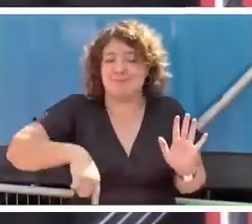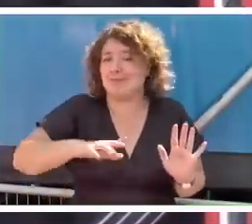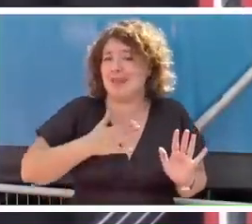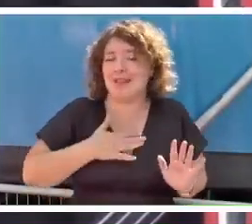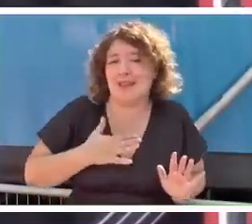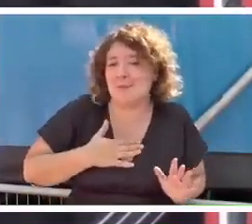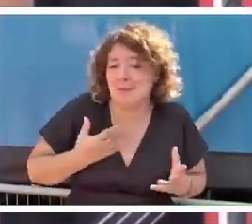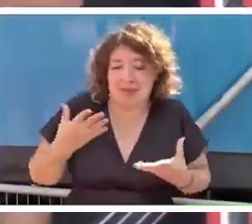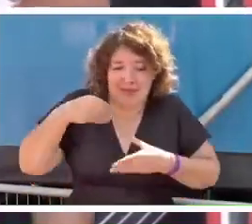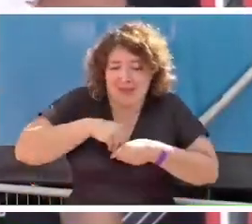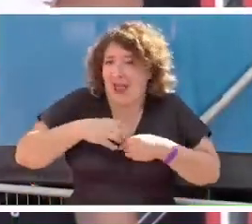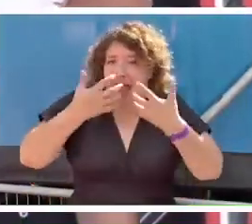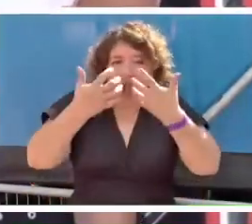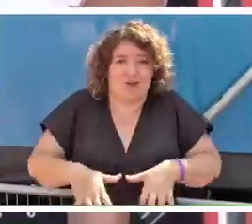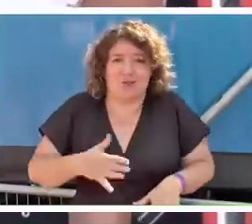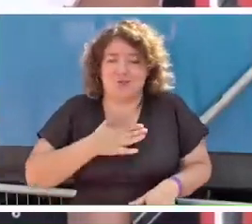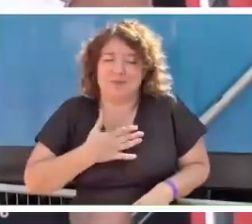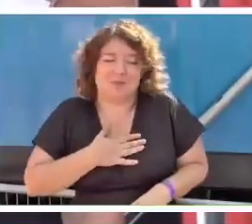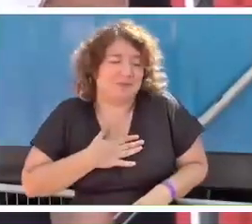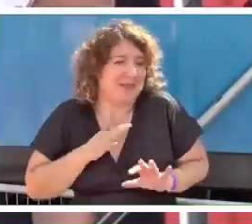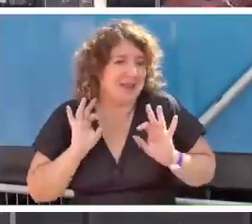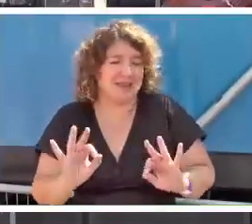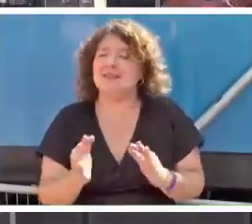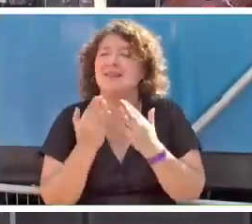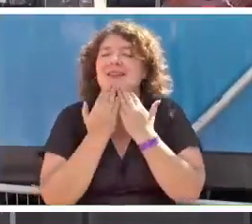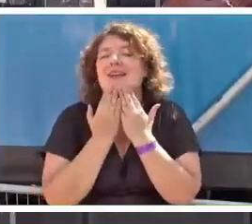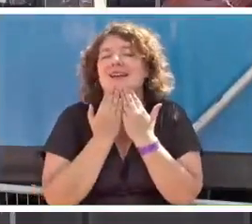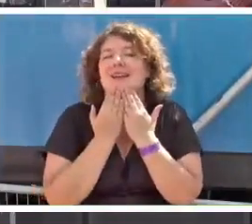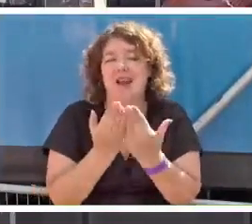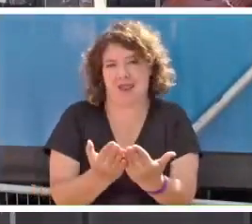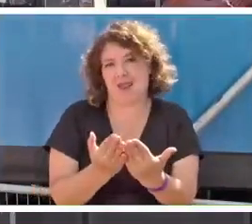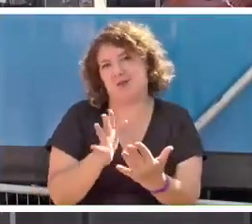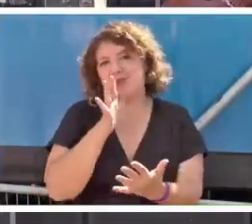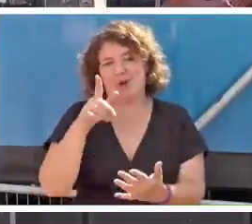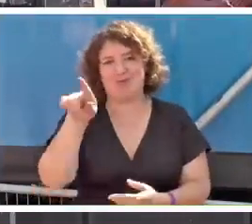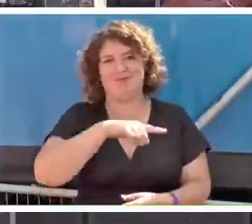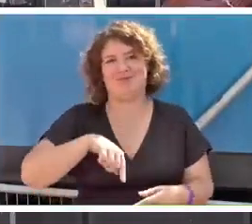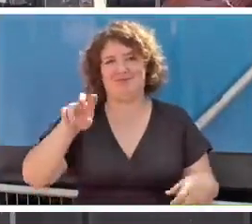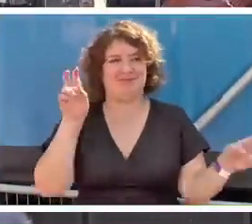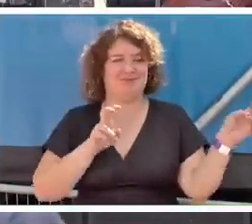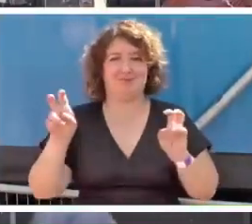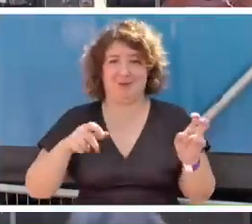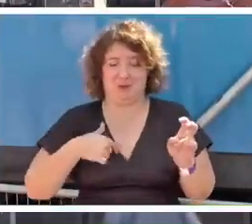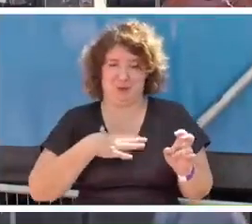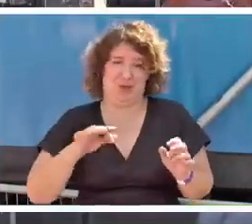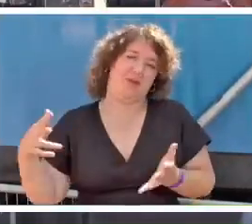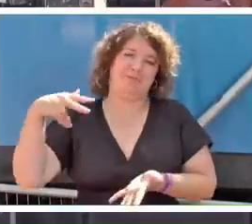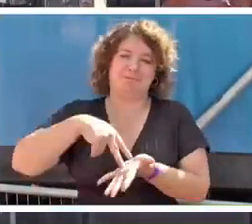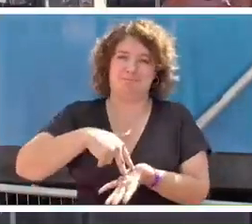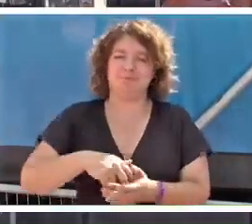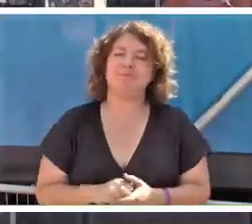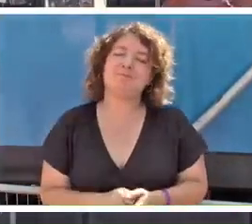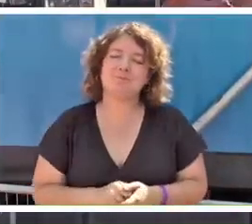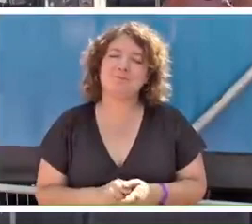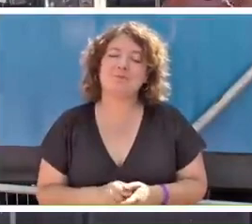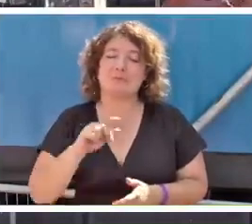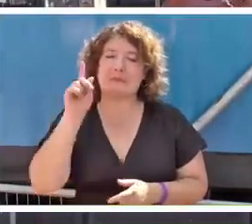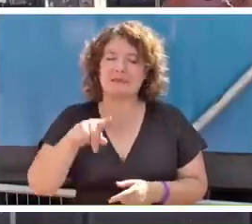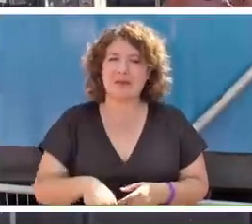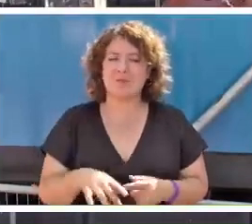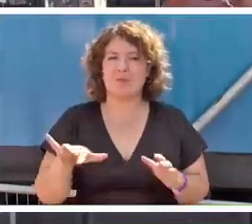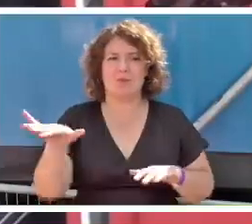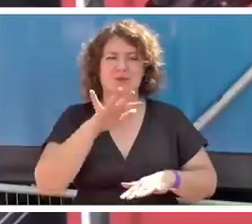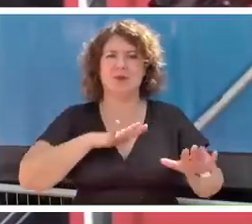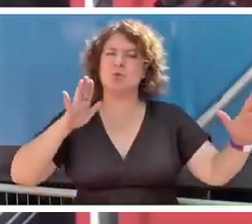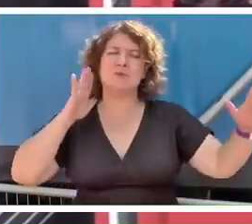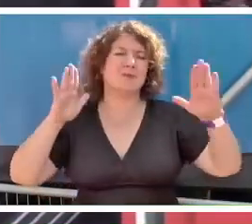parte de mí. Gracias por poder estar aquí. Y gracias por poder estar en